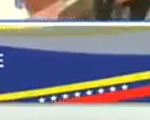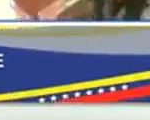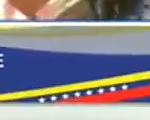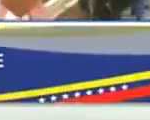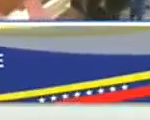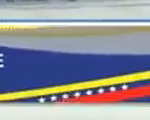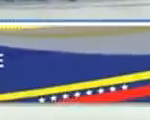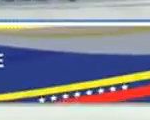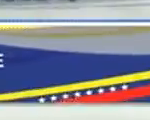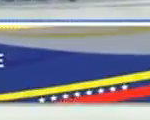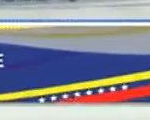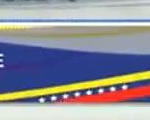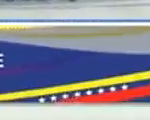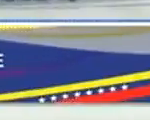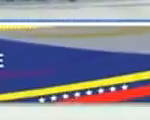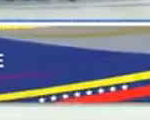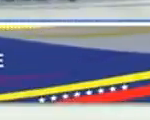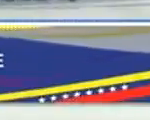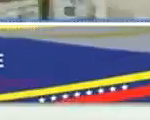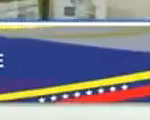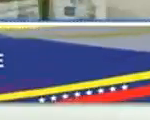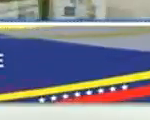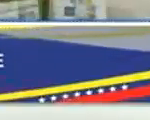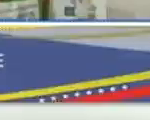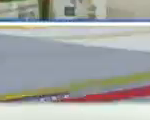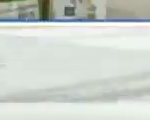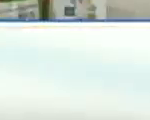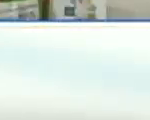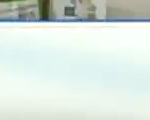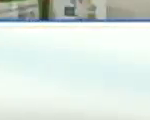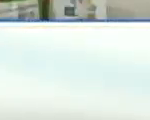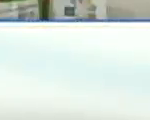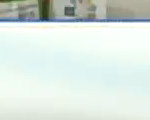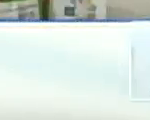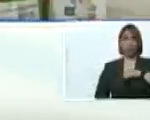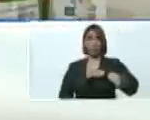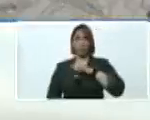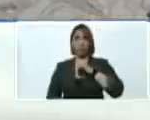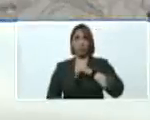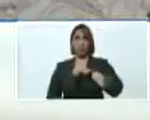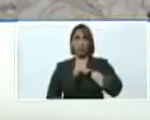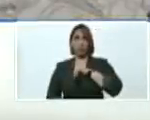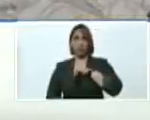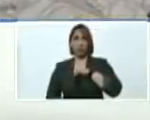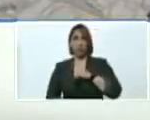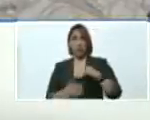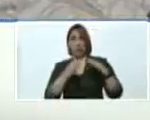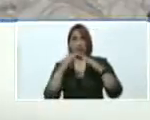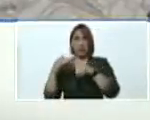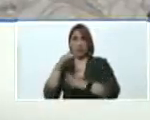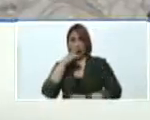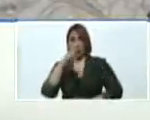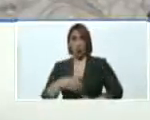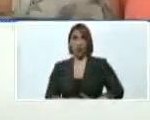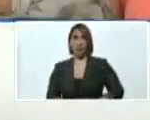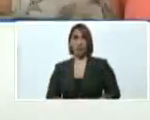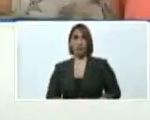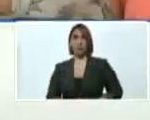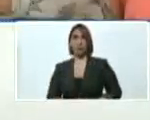a la gente, a la comunidad, al consejo comunal. la casita de Nicolás. Es una expresión